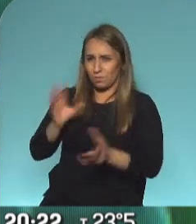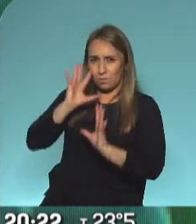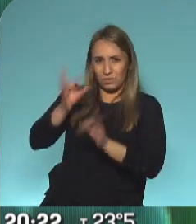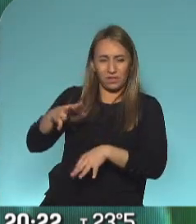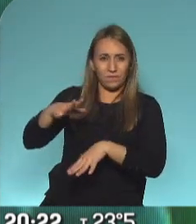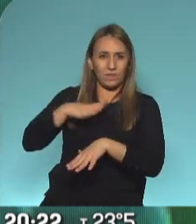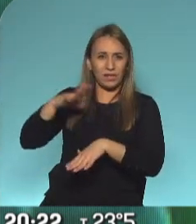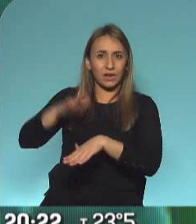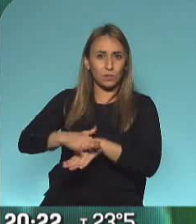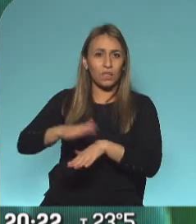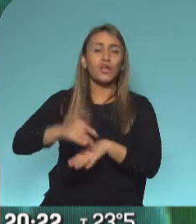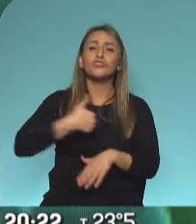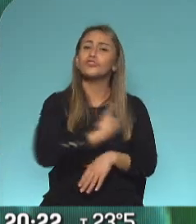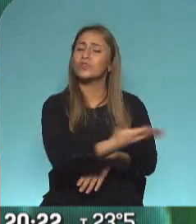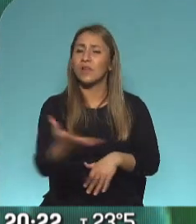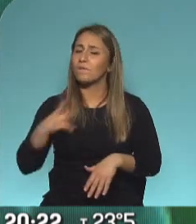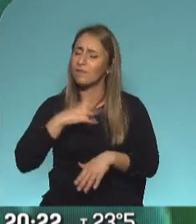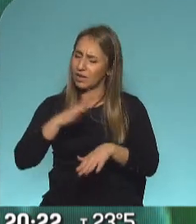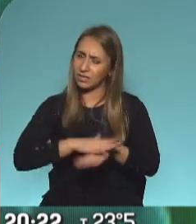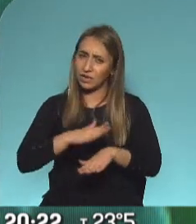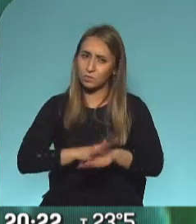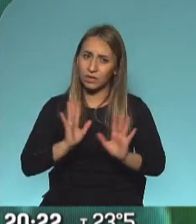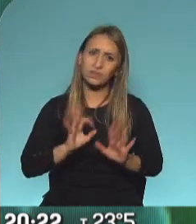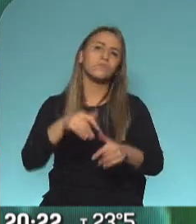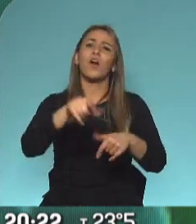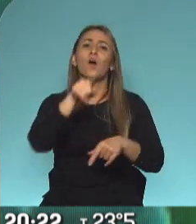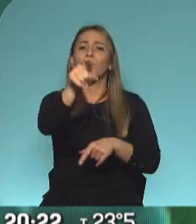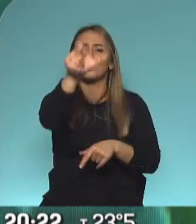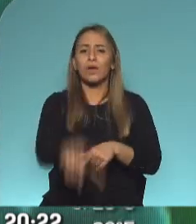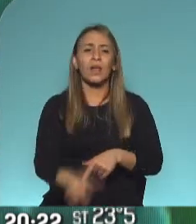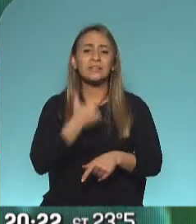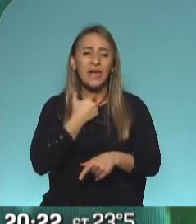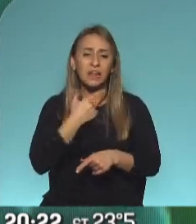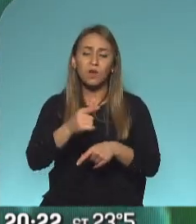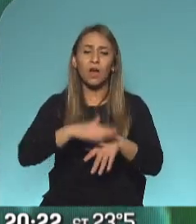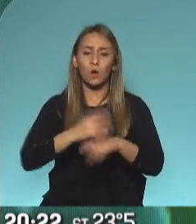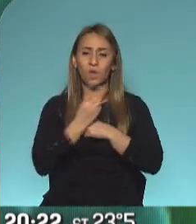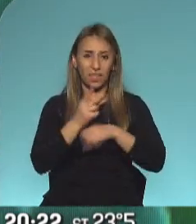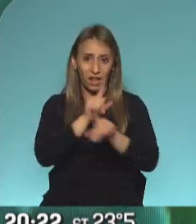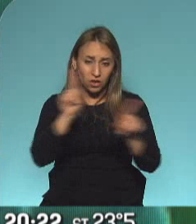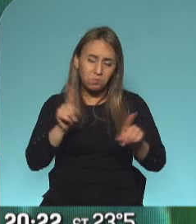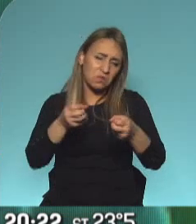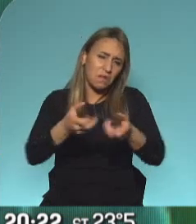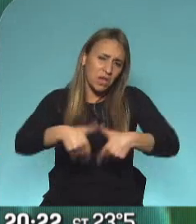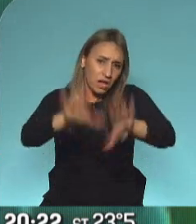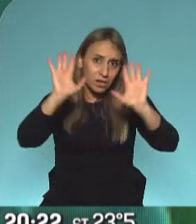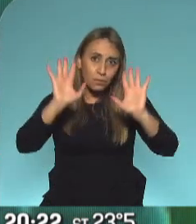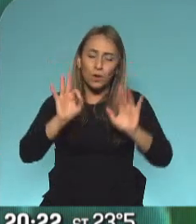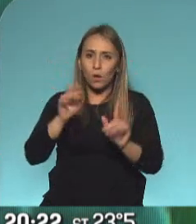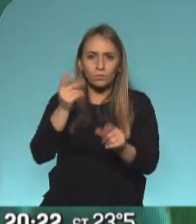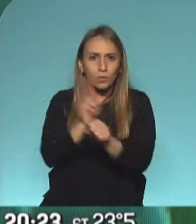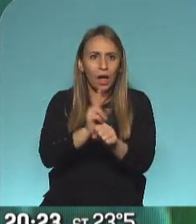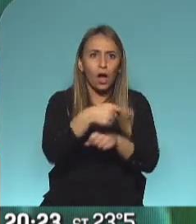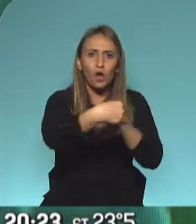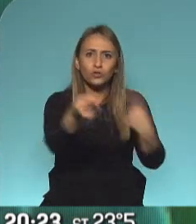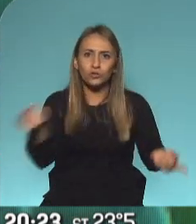irresponsabilidad social. Yo no digo que uno sea irresponsable con uno mismo, si quiere, no hace lo que quiere. Pero con el otro. Esto está afectando al otro. El